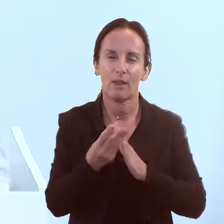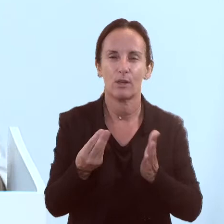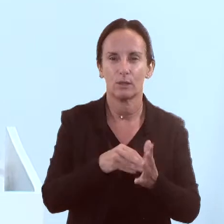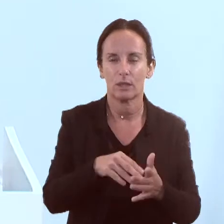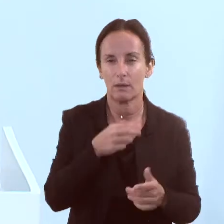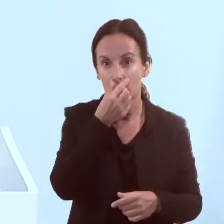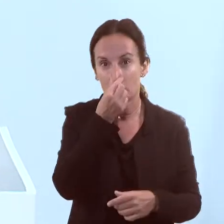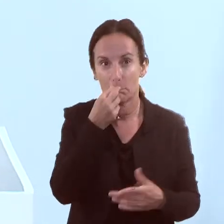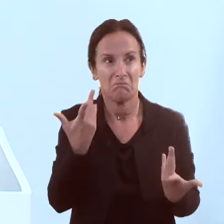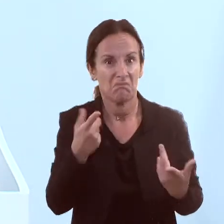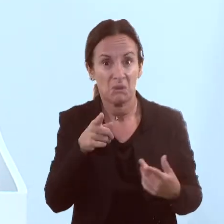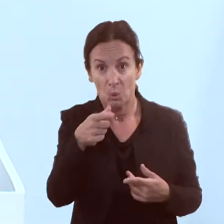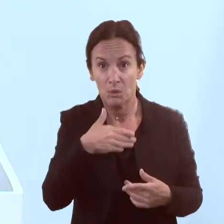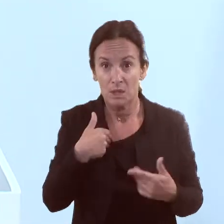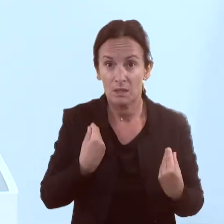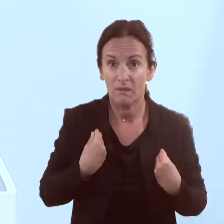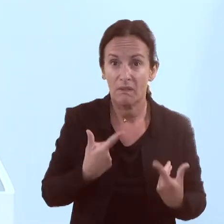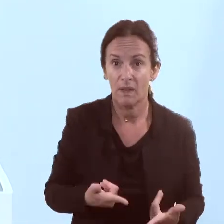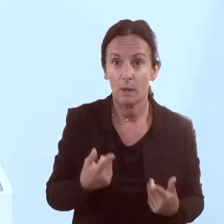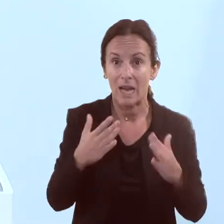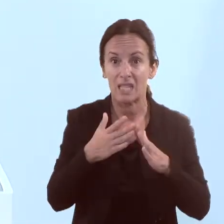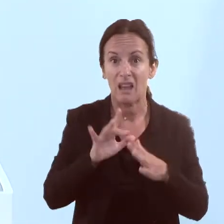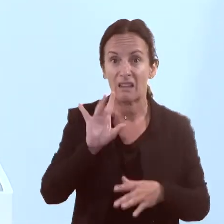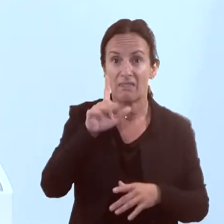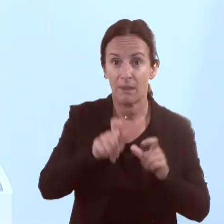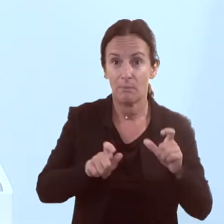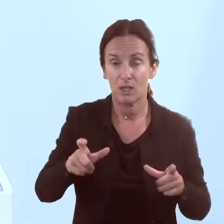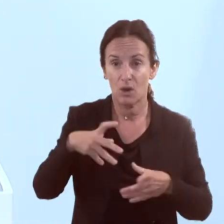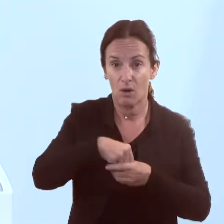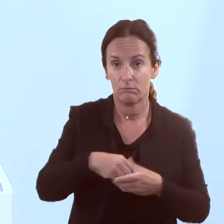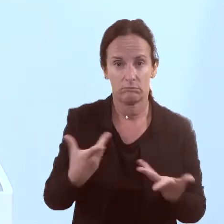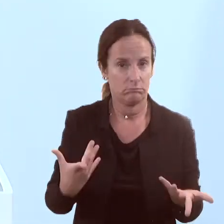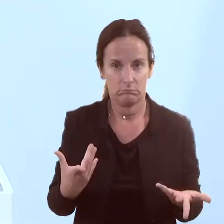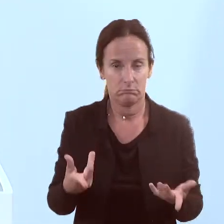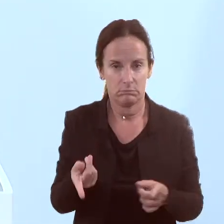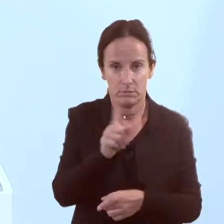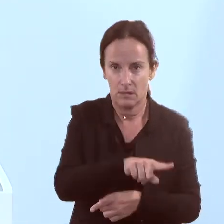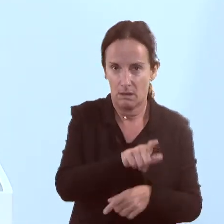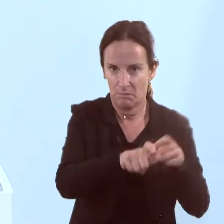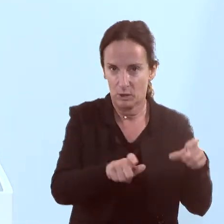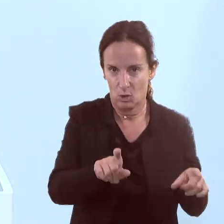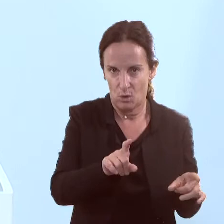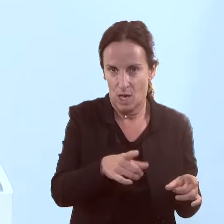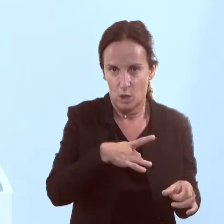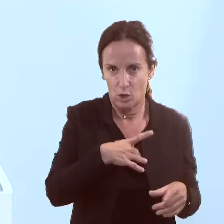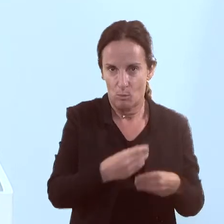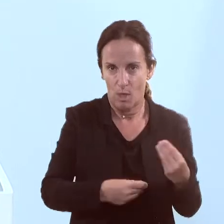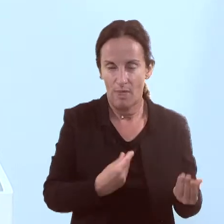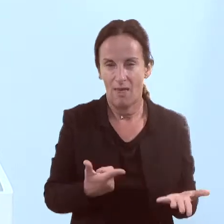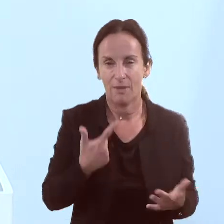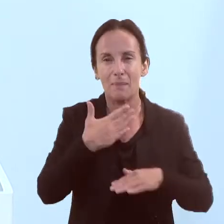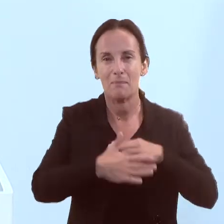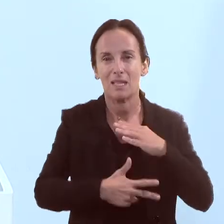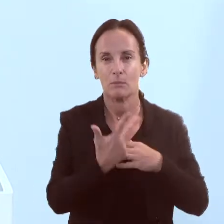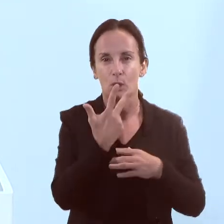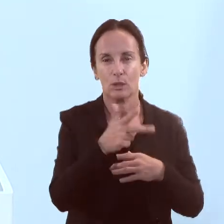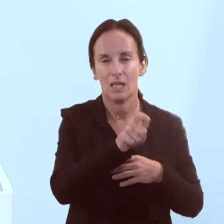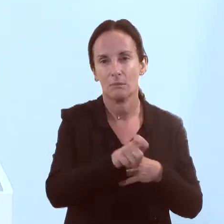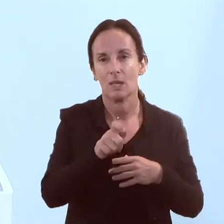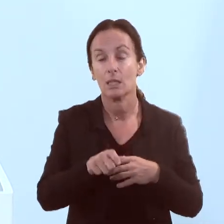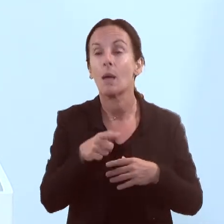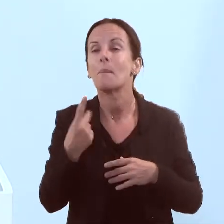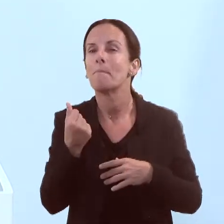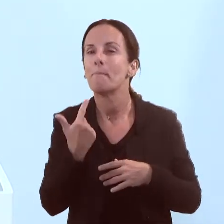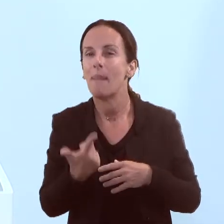casa sobreocupada con 15 personas, por lo tanto, no podemos hacer lo mismo con las personas. En estos casos estaríamos hablando